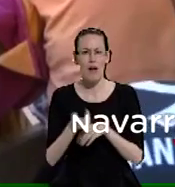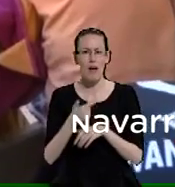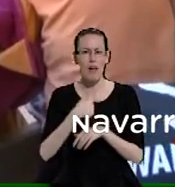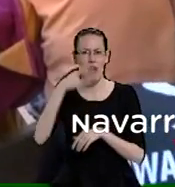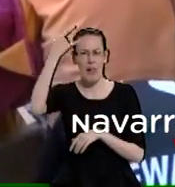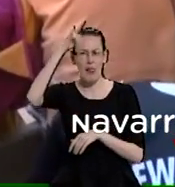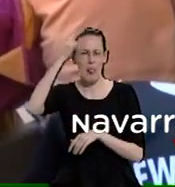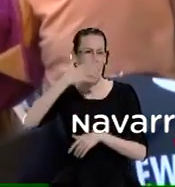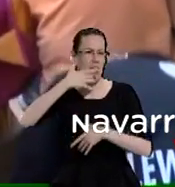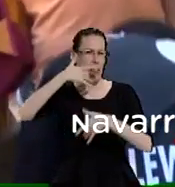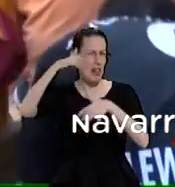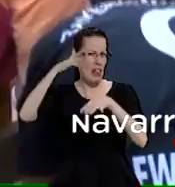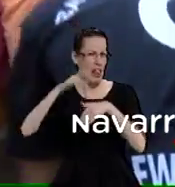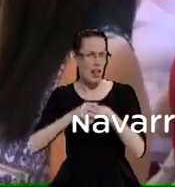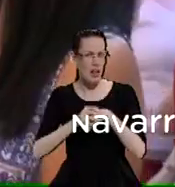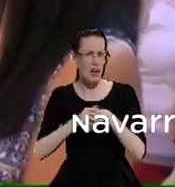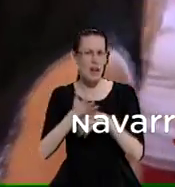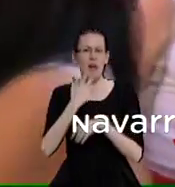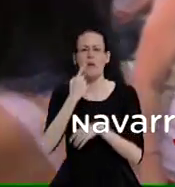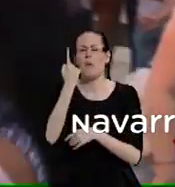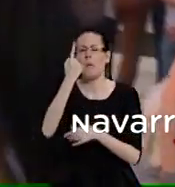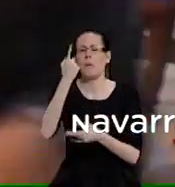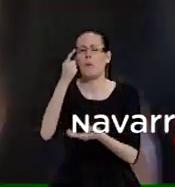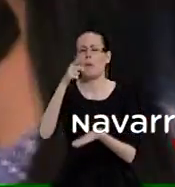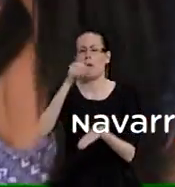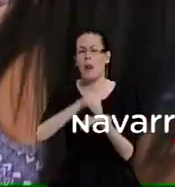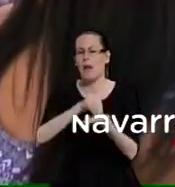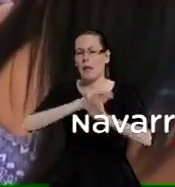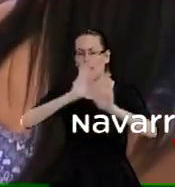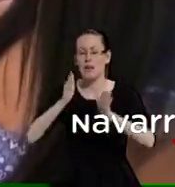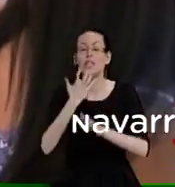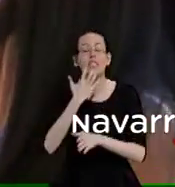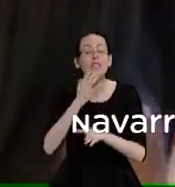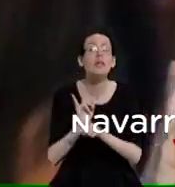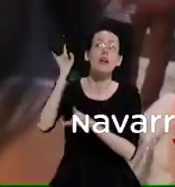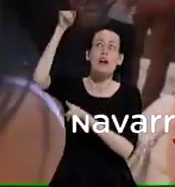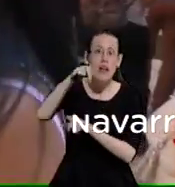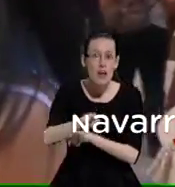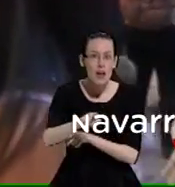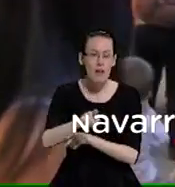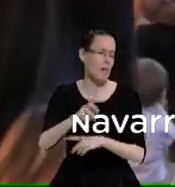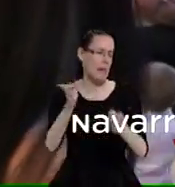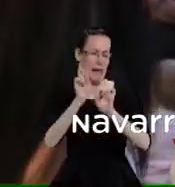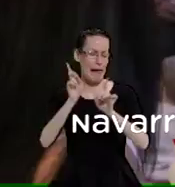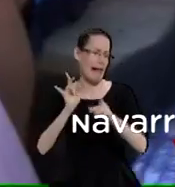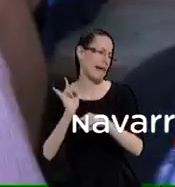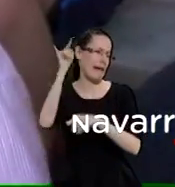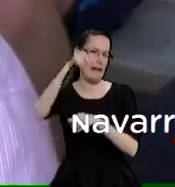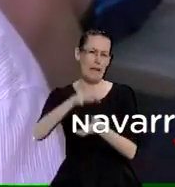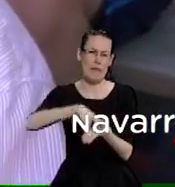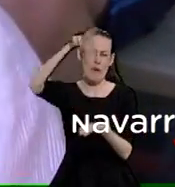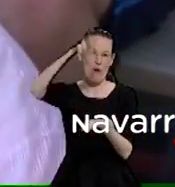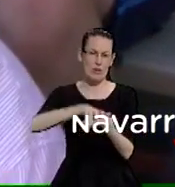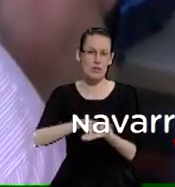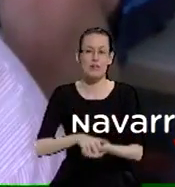en bromas. Si te pisan, ya te basta. ¿Y si salta? No van a saltar. ¿Seguro? Seguro, seguro. Si